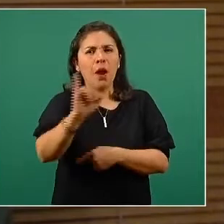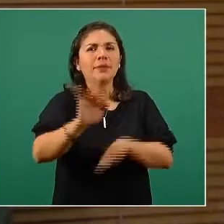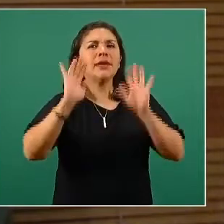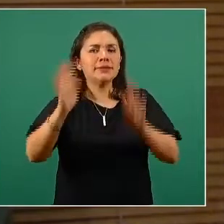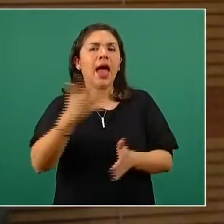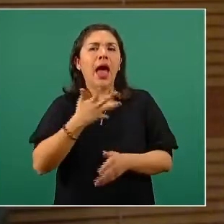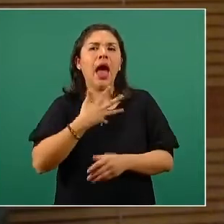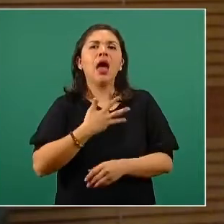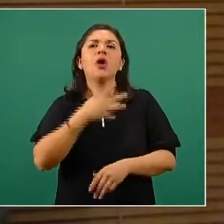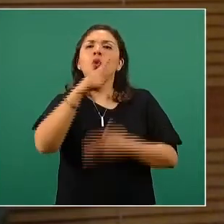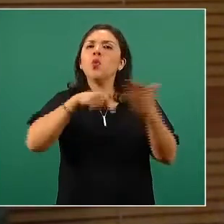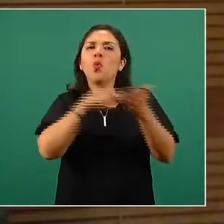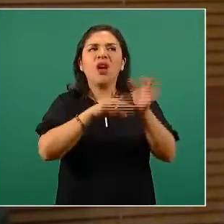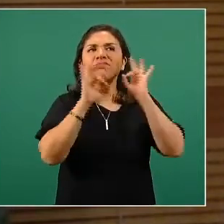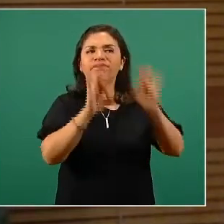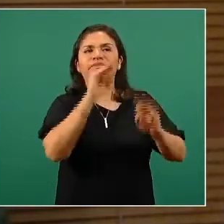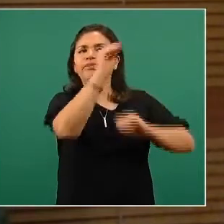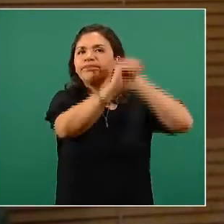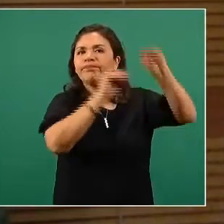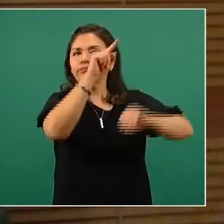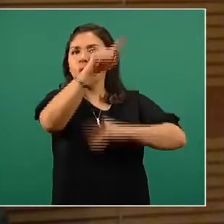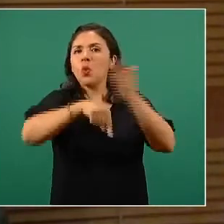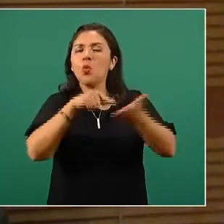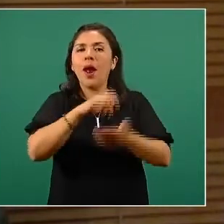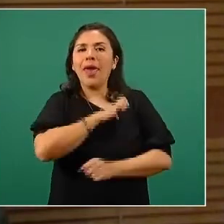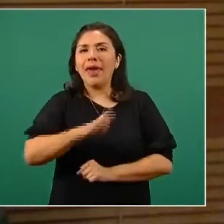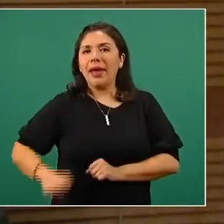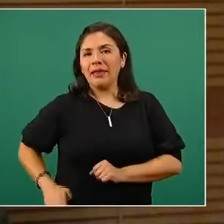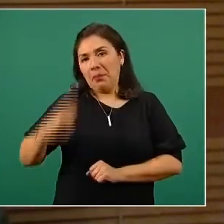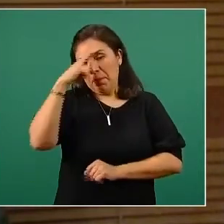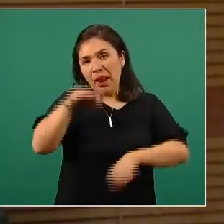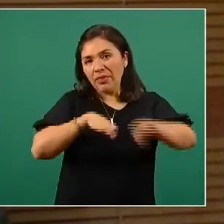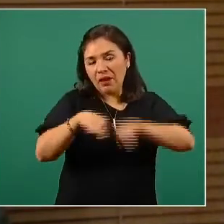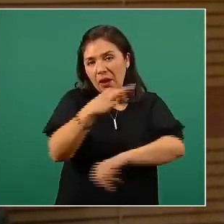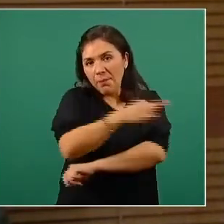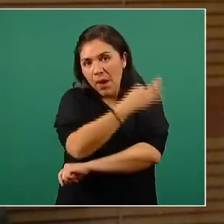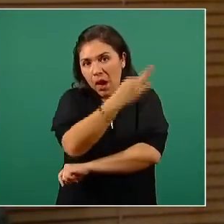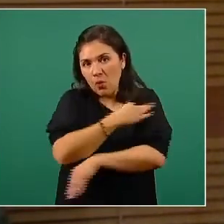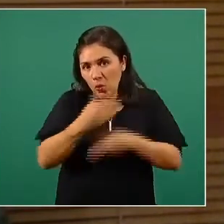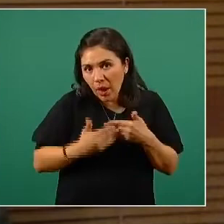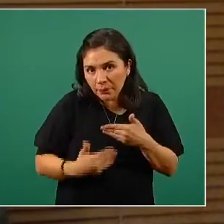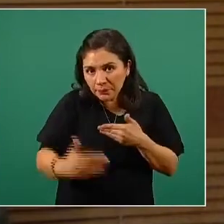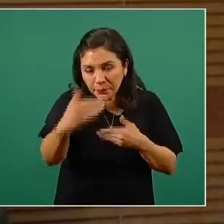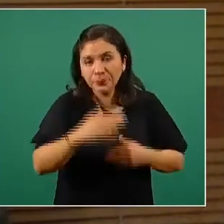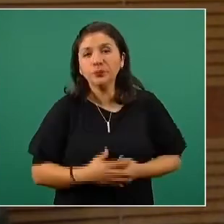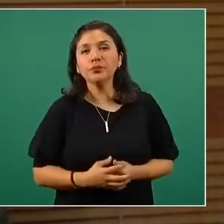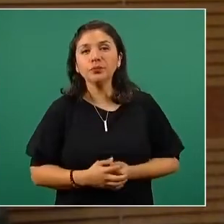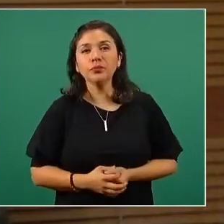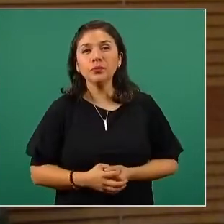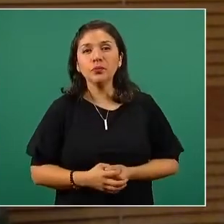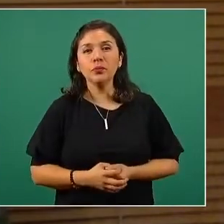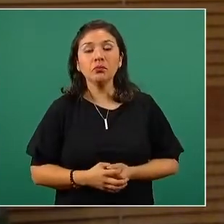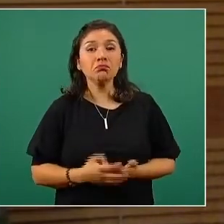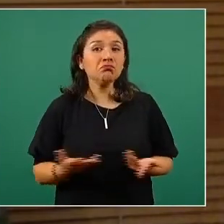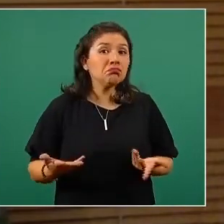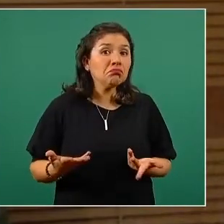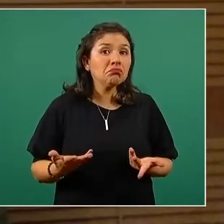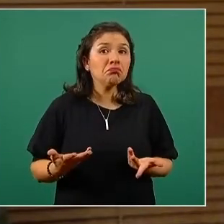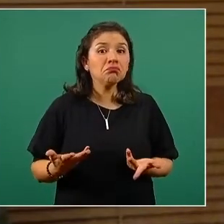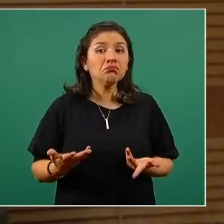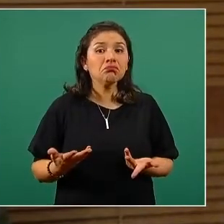10 sitios programados en Ecatepec activamente funcionando. Entonces, no sé, Gaby, si